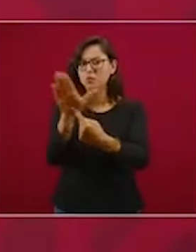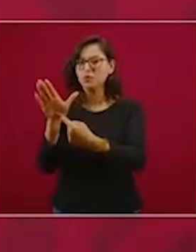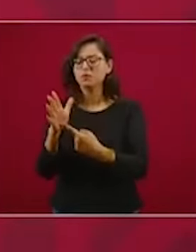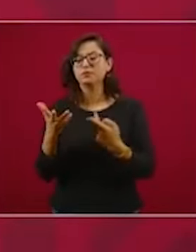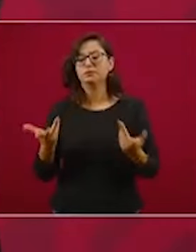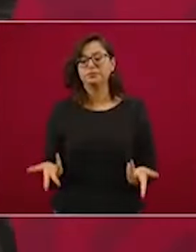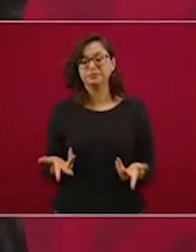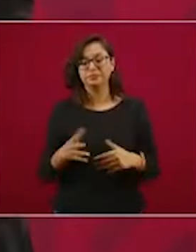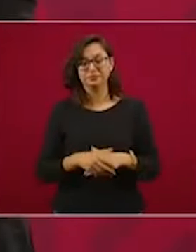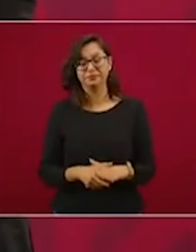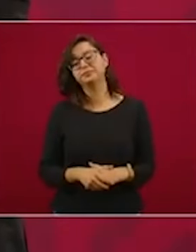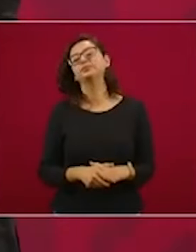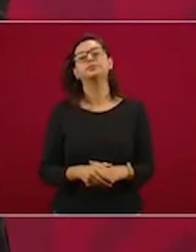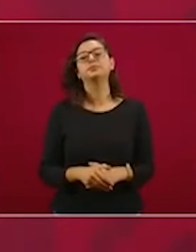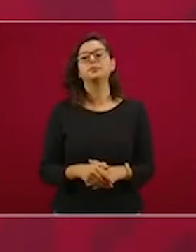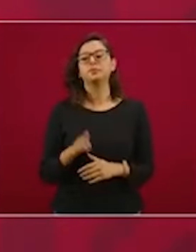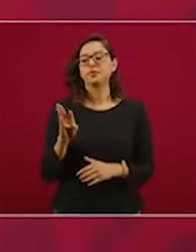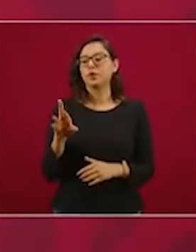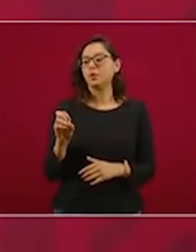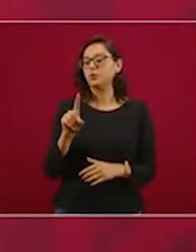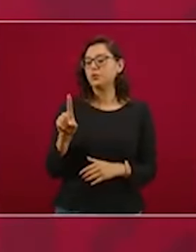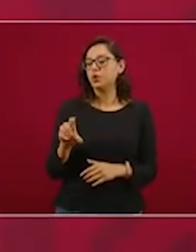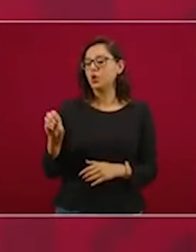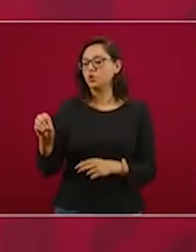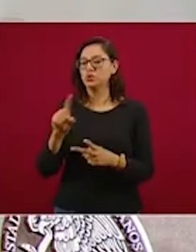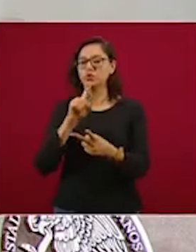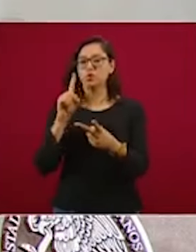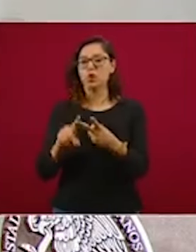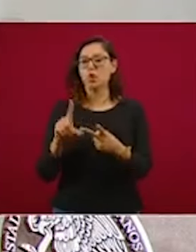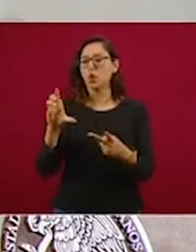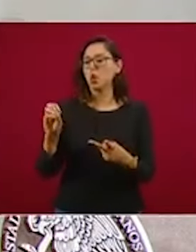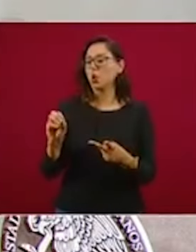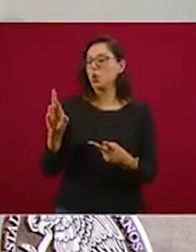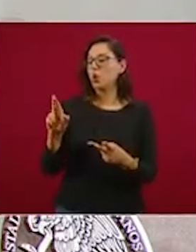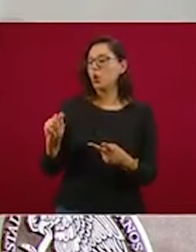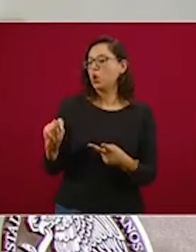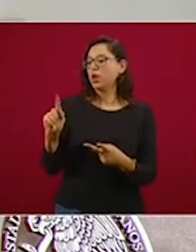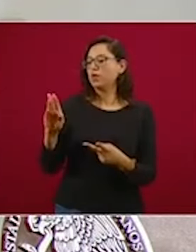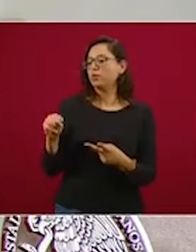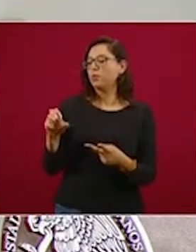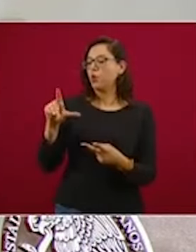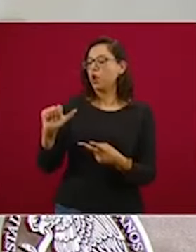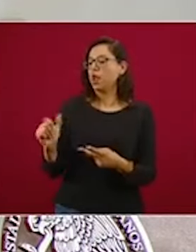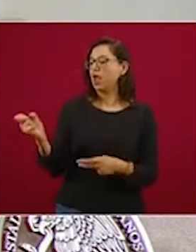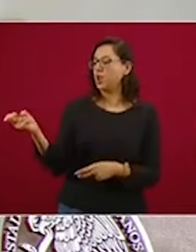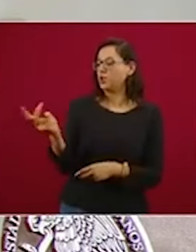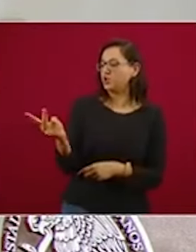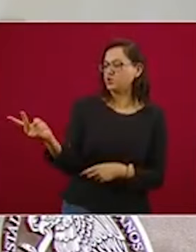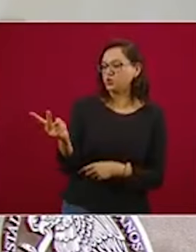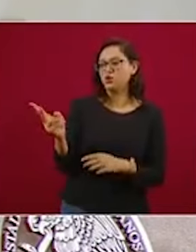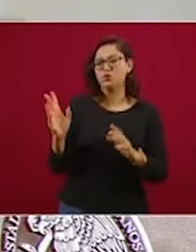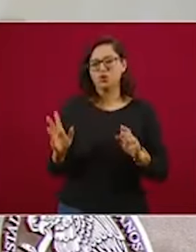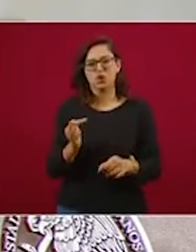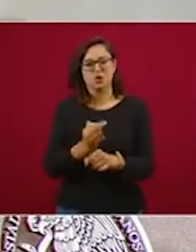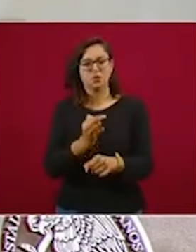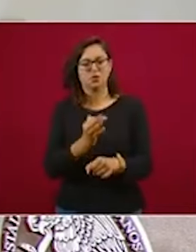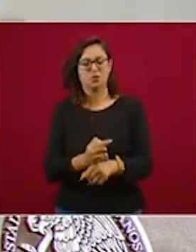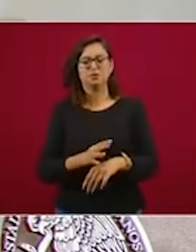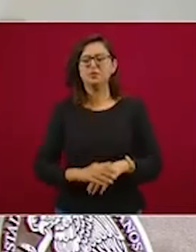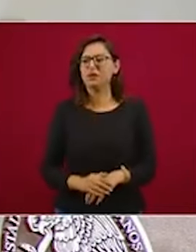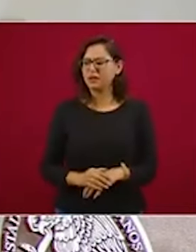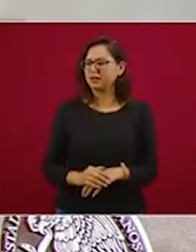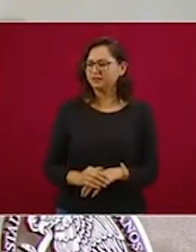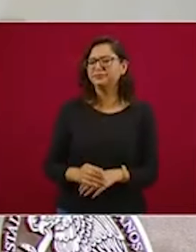Broso y lo de Mola, ya que estamos hablando de ellos, nos digan quién pompó.